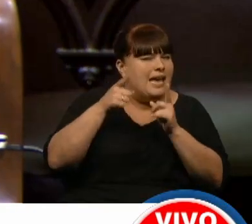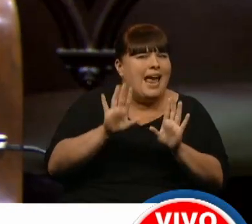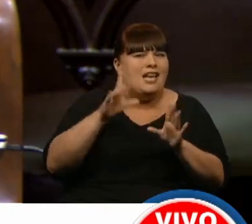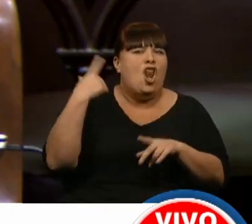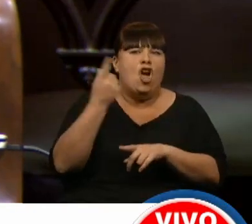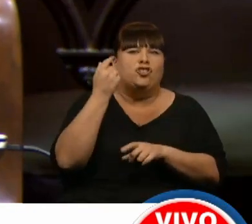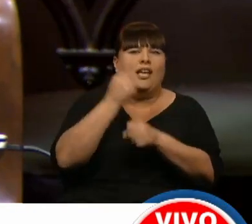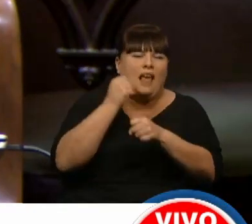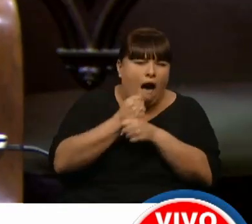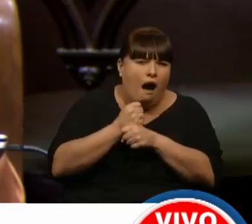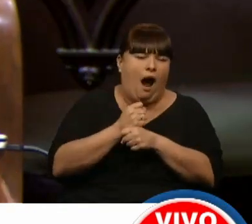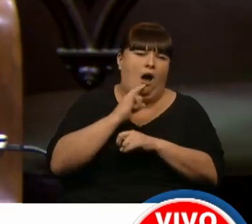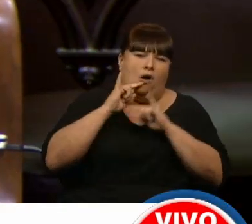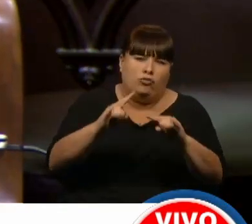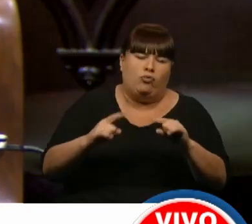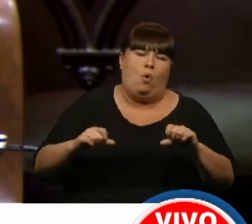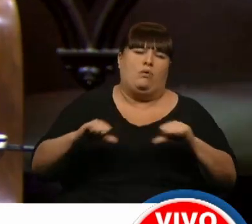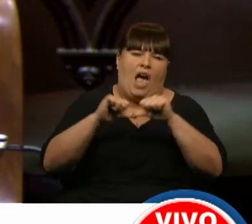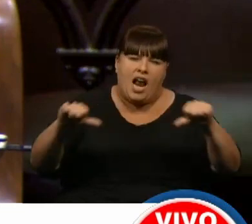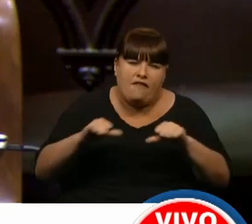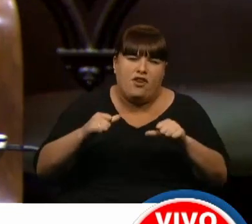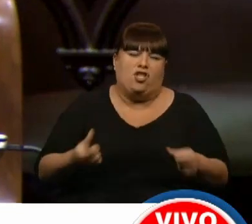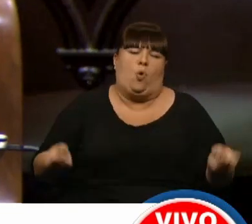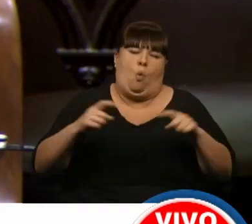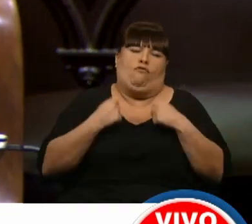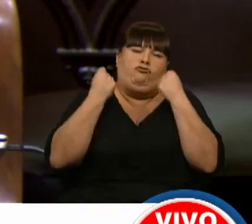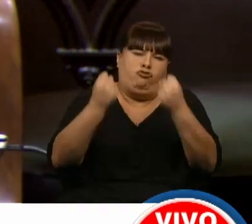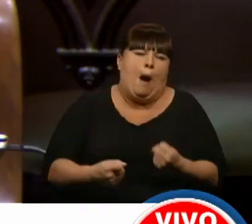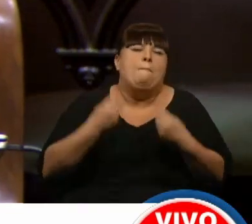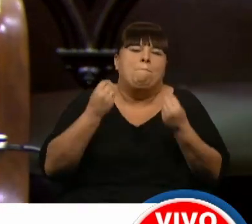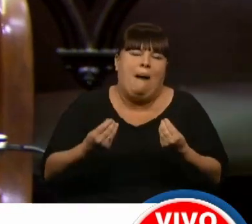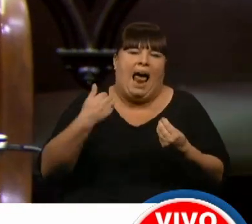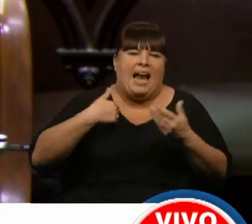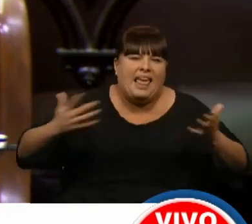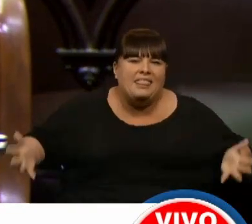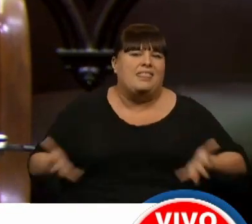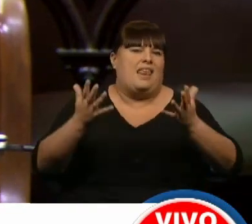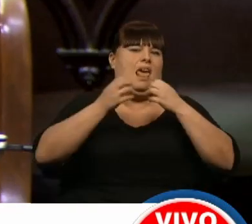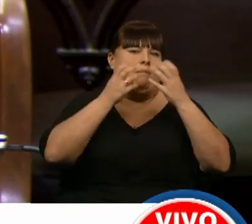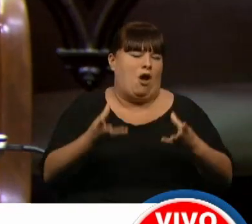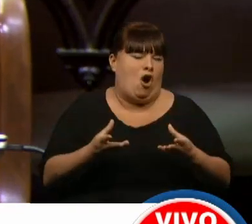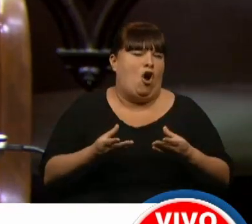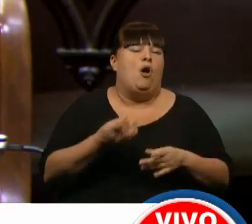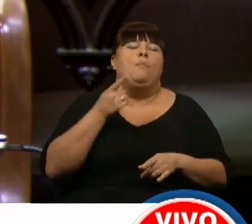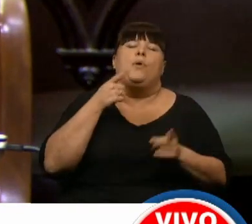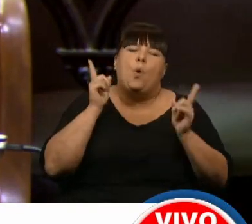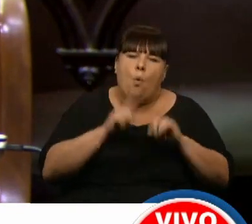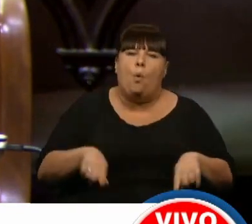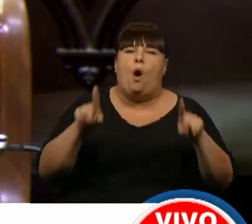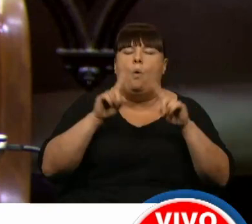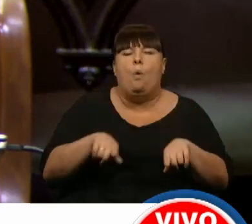clase trabajadora la que pone el cuerpo nuevamente para sacar este país adelante, porque se